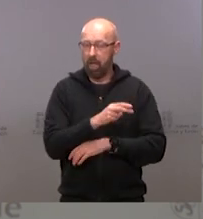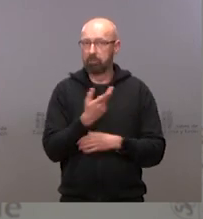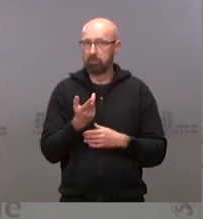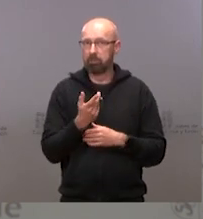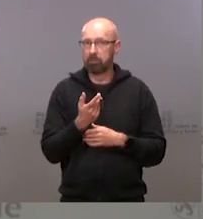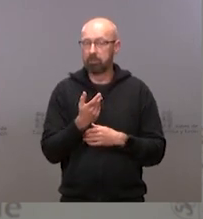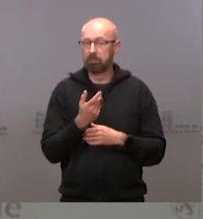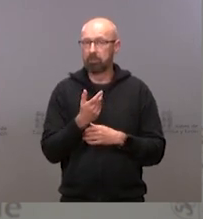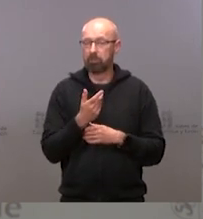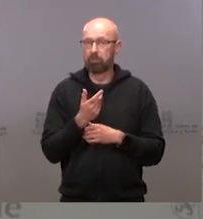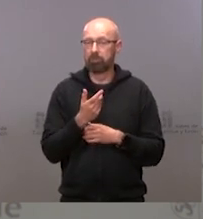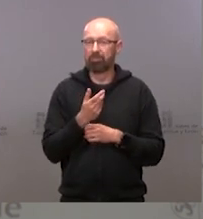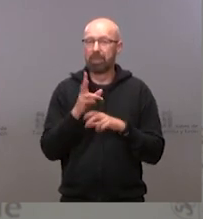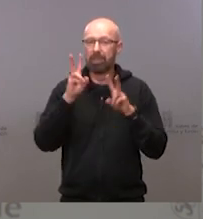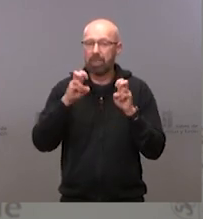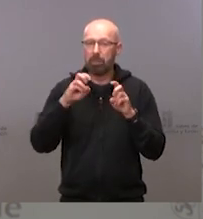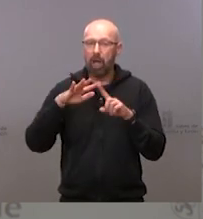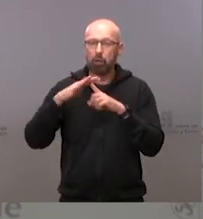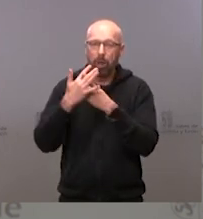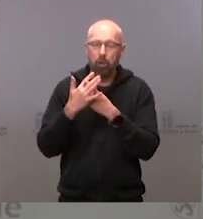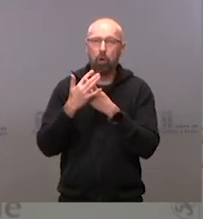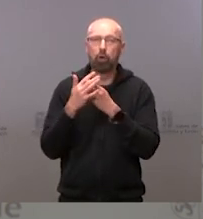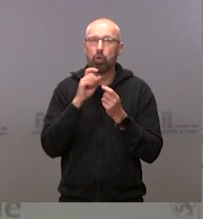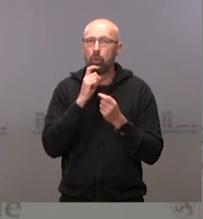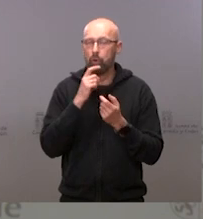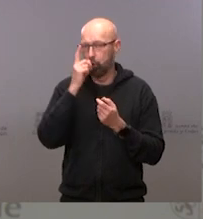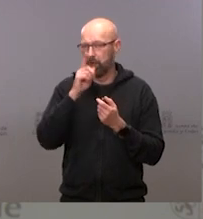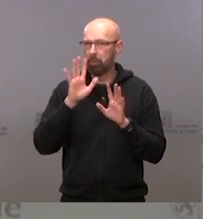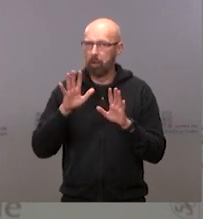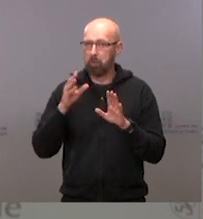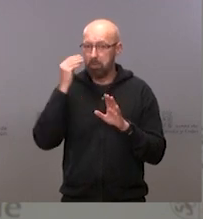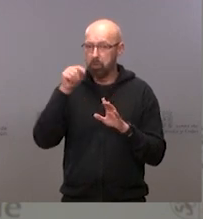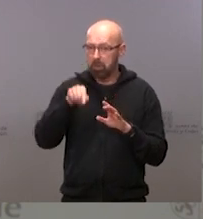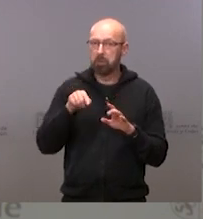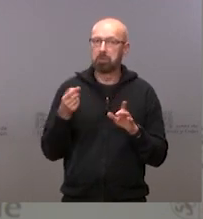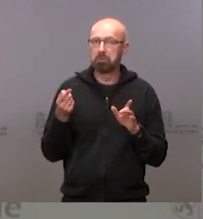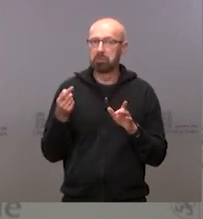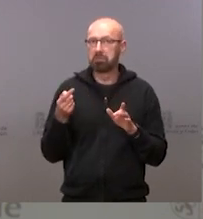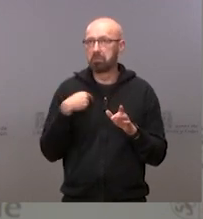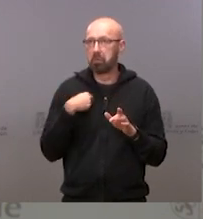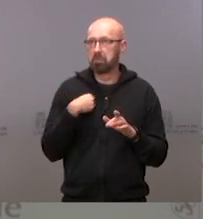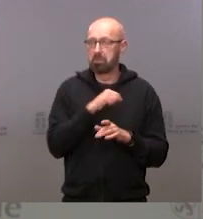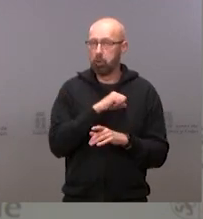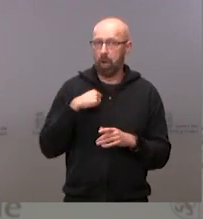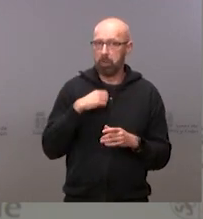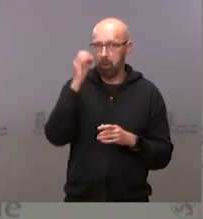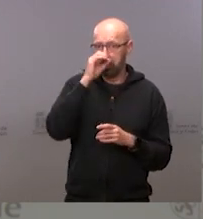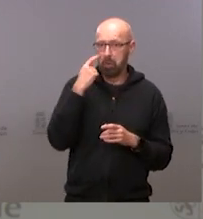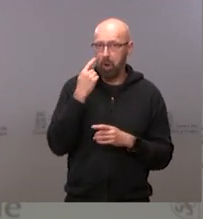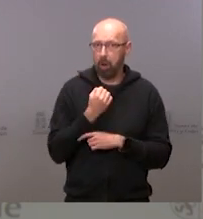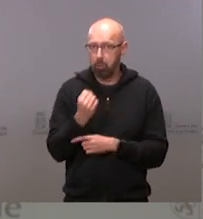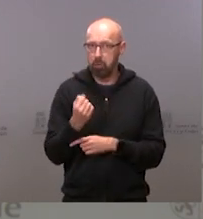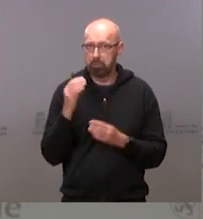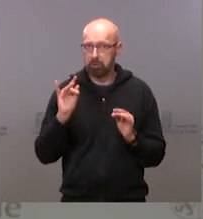en qué concepto o entorno lo explicaba pero yo creo que es algo que yo personalmente lo respaldó